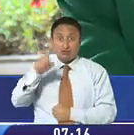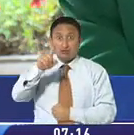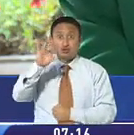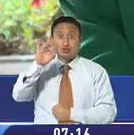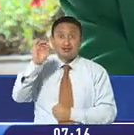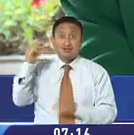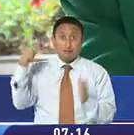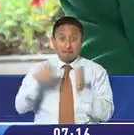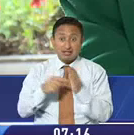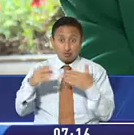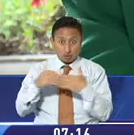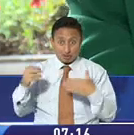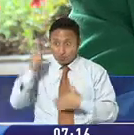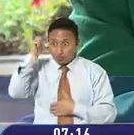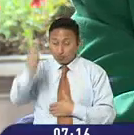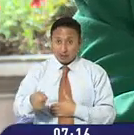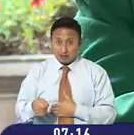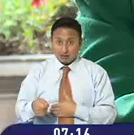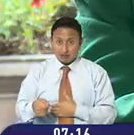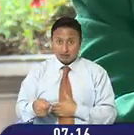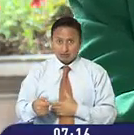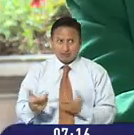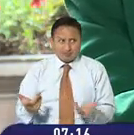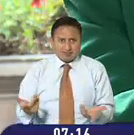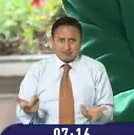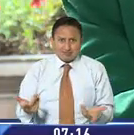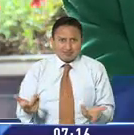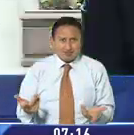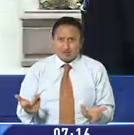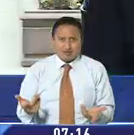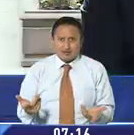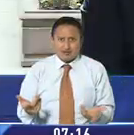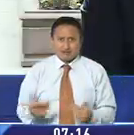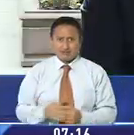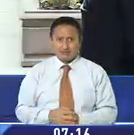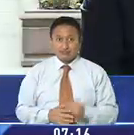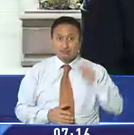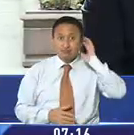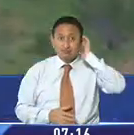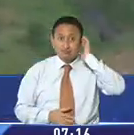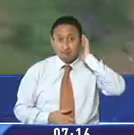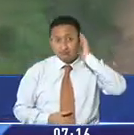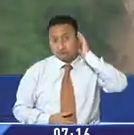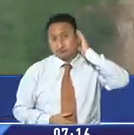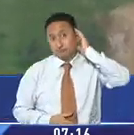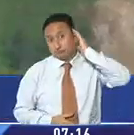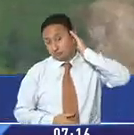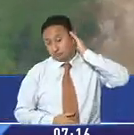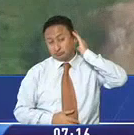dólares, mucho menos $250,000. La ministra Alexandra Vela comparó a